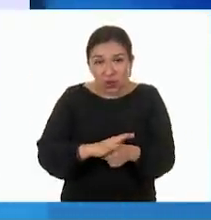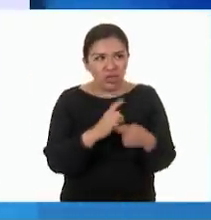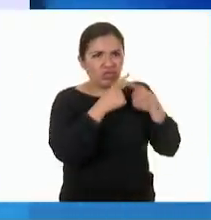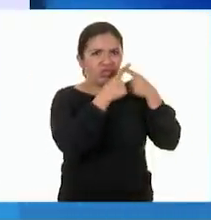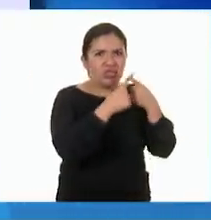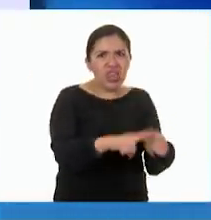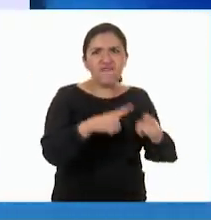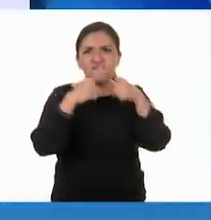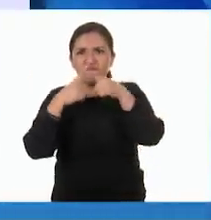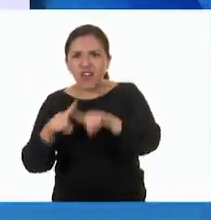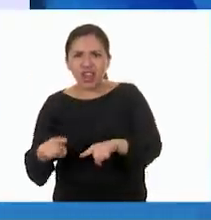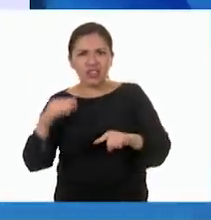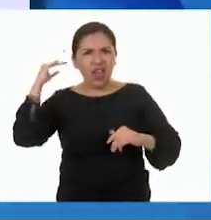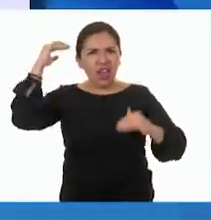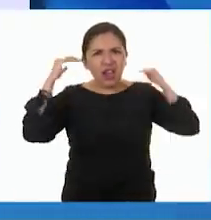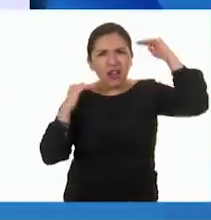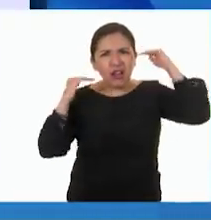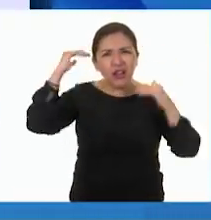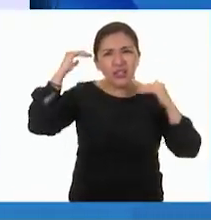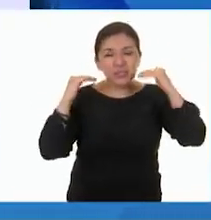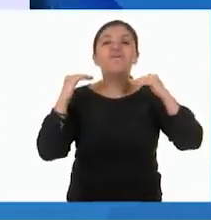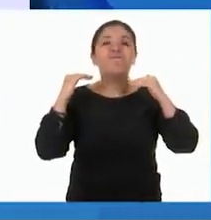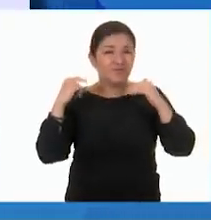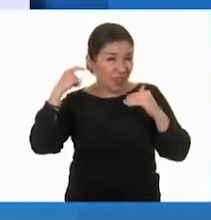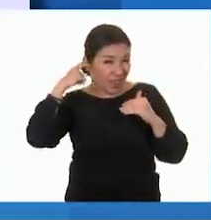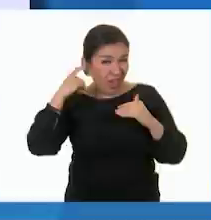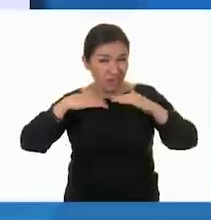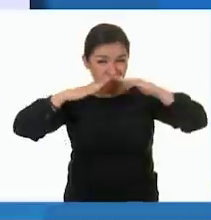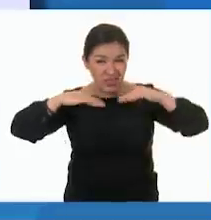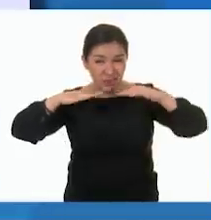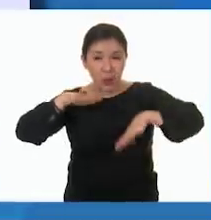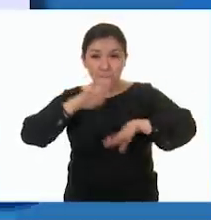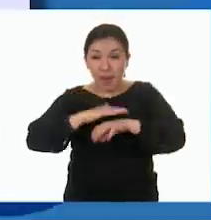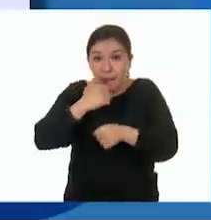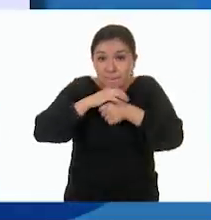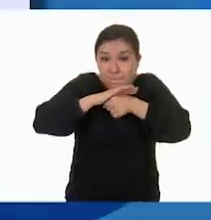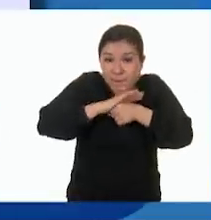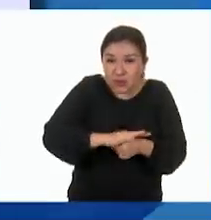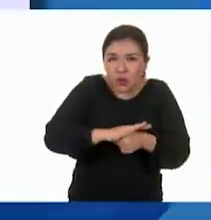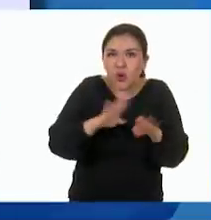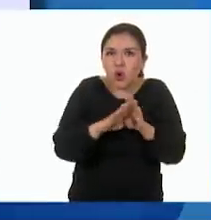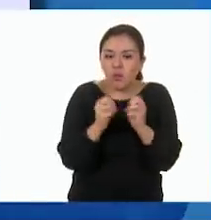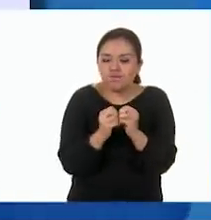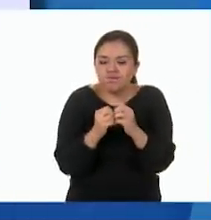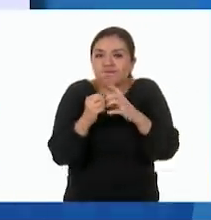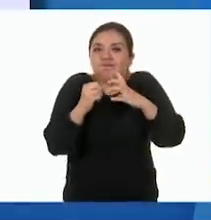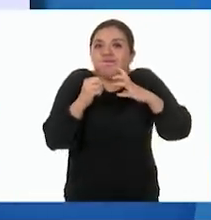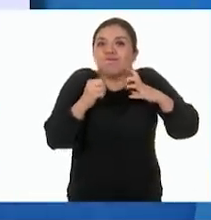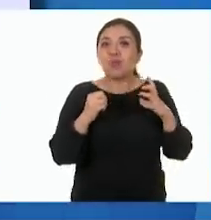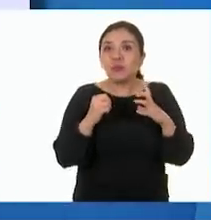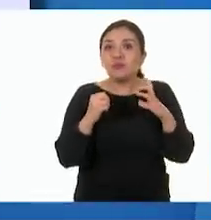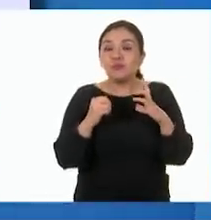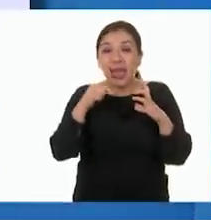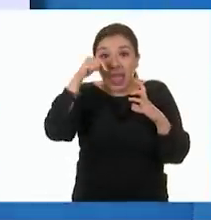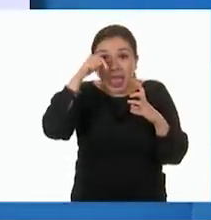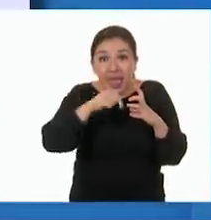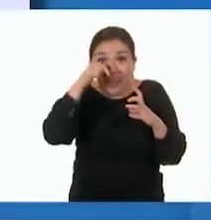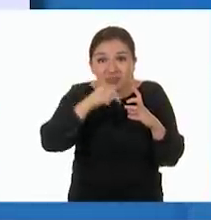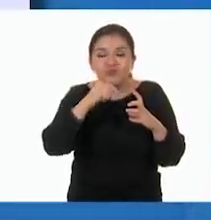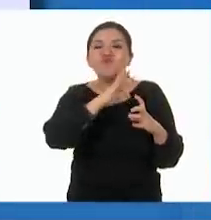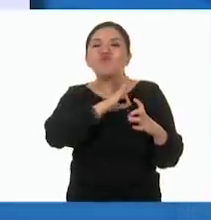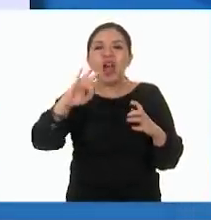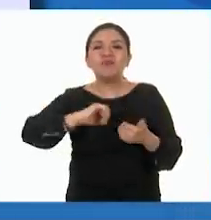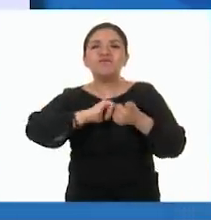ambos lados del tímpano, la parte del tímpano donde hay más presión se abomba hacia el lado contrario, lo